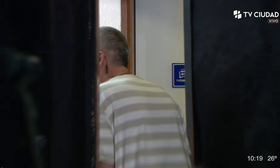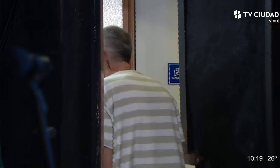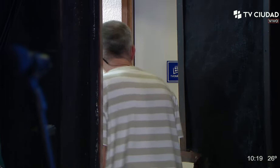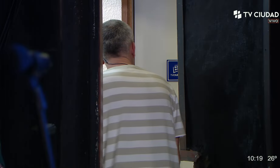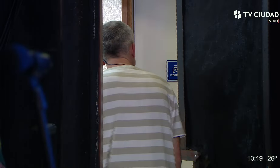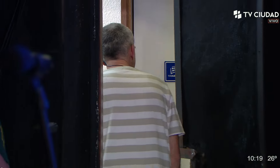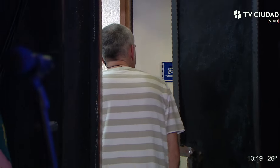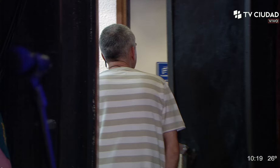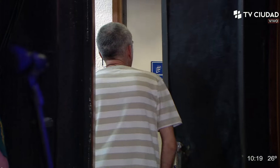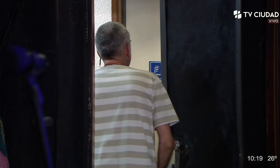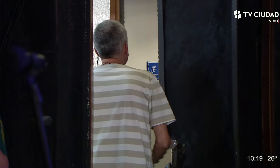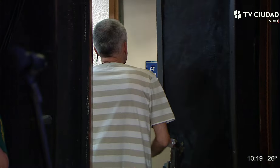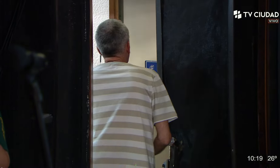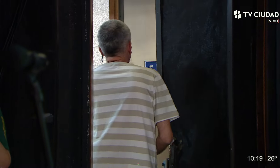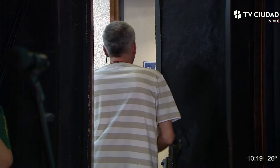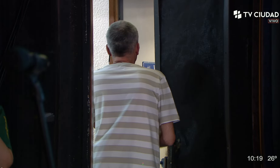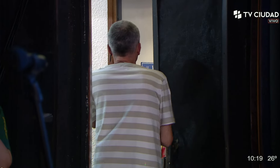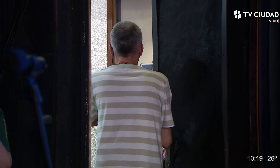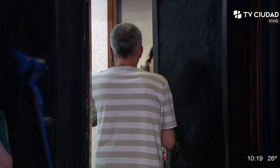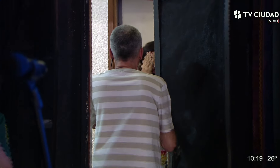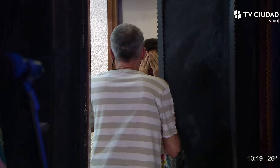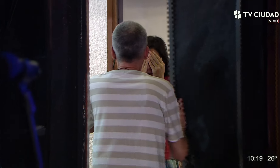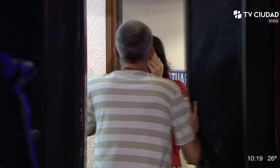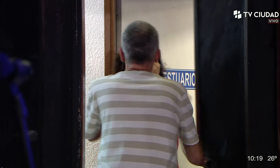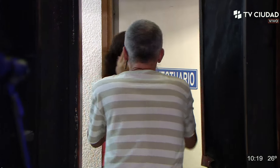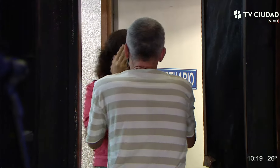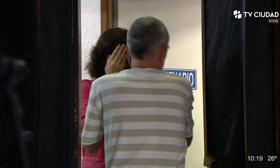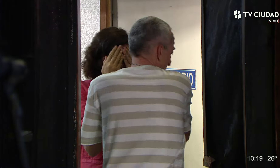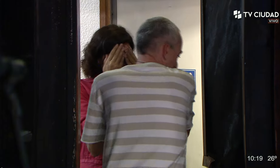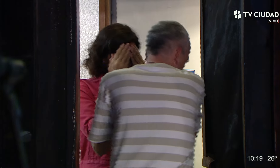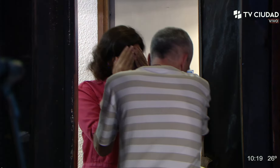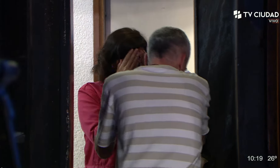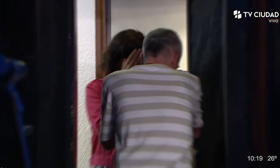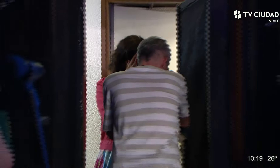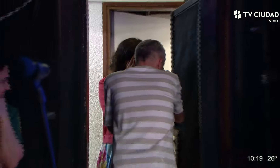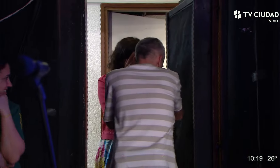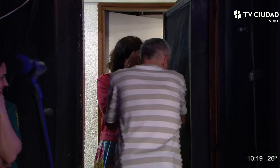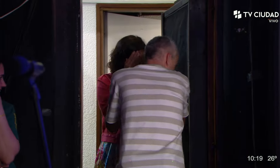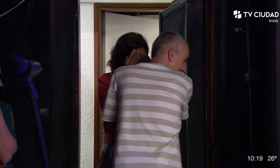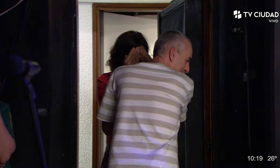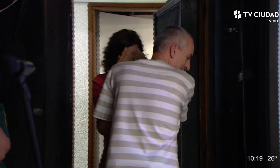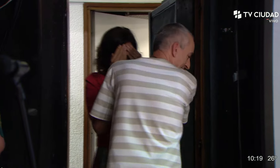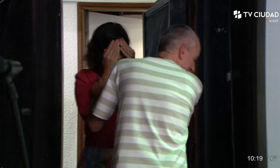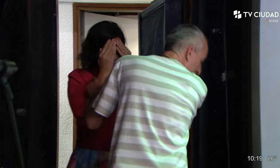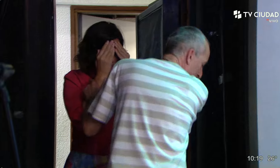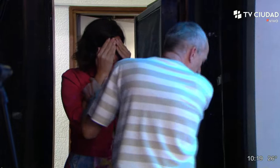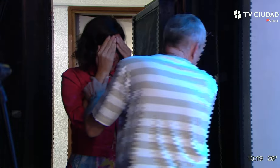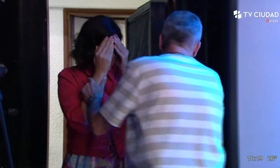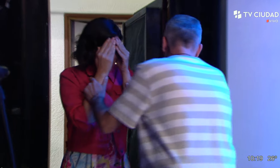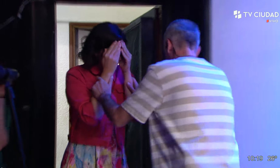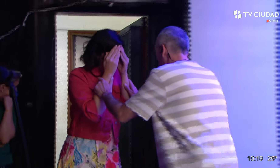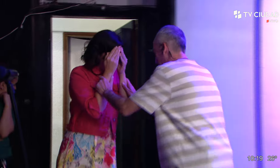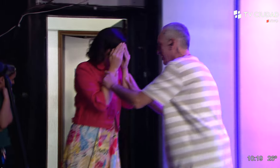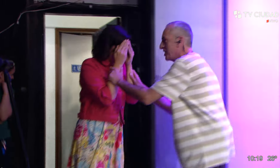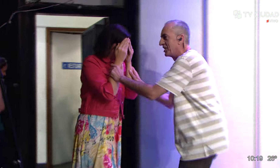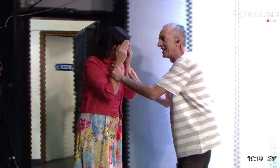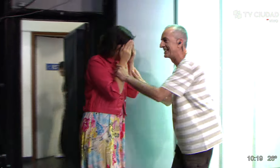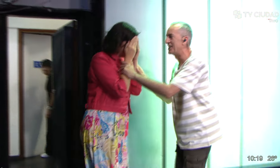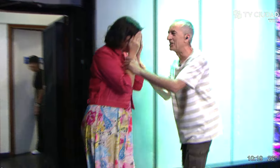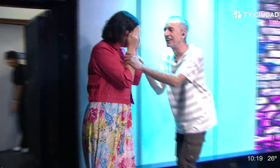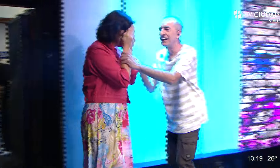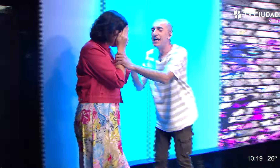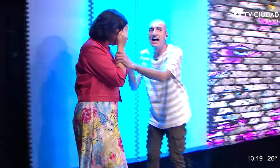acá! Algo me van a hacer. Vení, cerrá los ojos. Cierro, ¿vos están me los strippers, yo te llevo. Ay, ¿el cura? Seguime, está en cura, está todo. Perfecto.